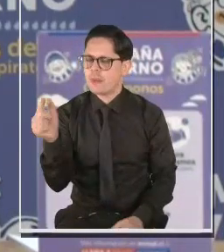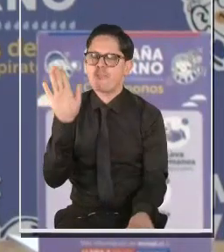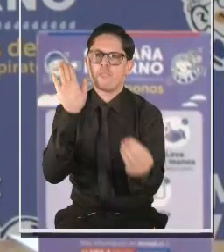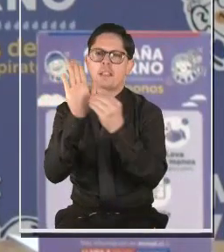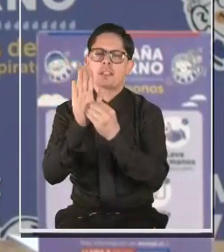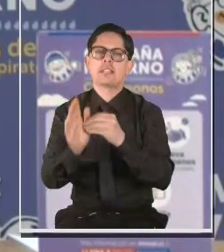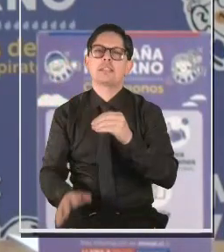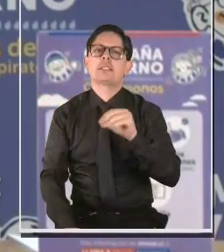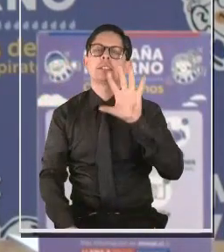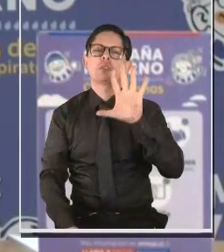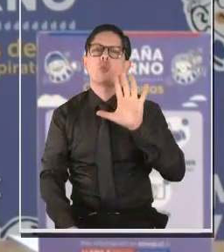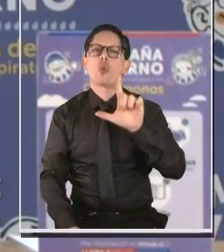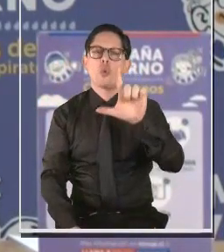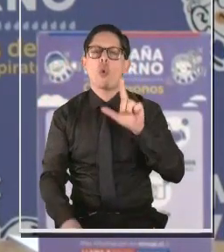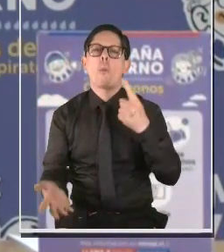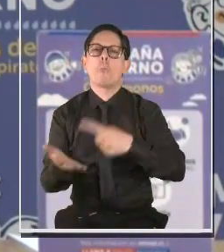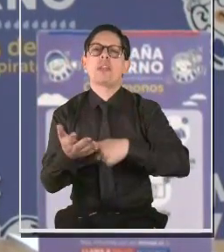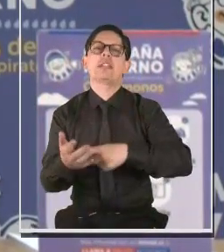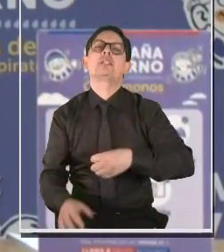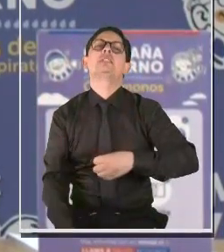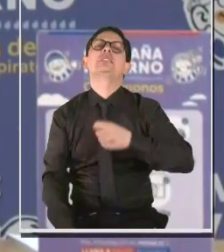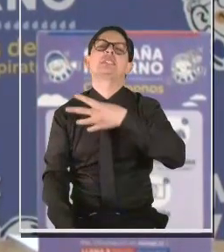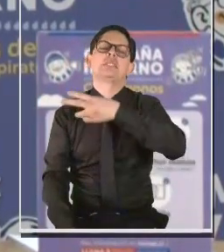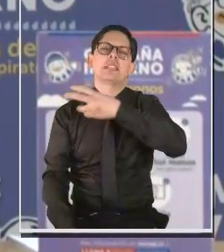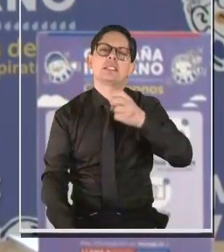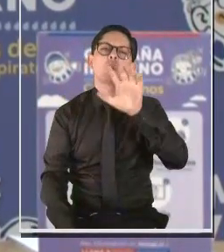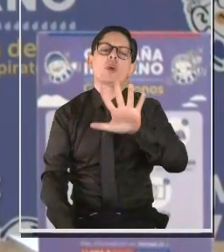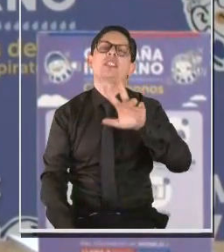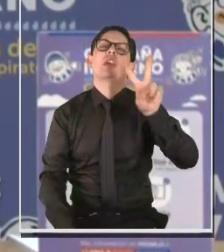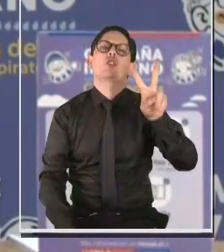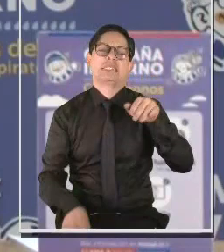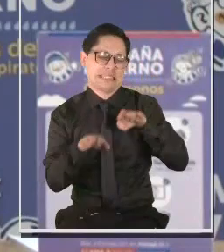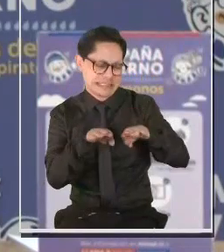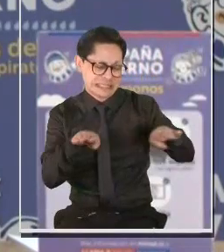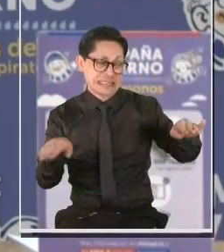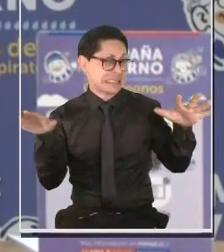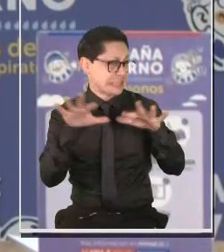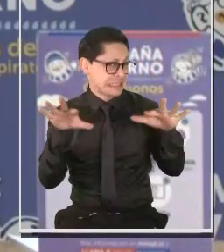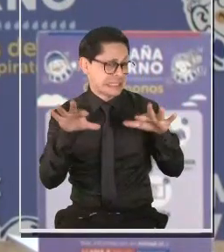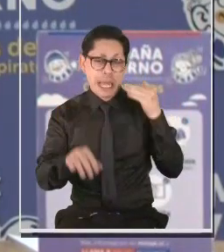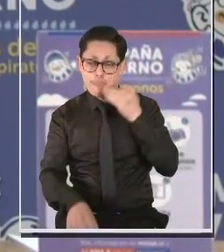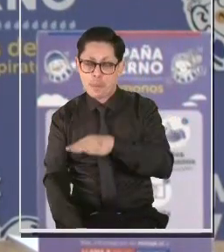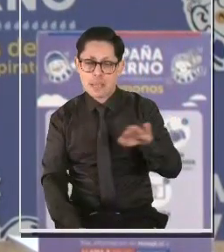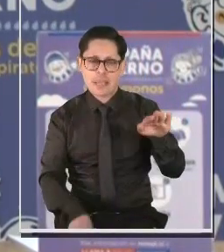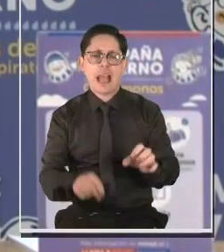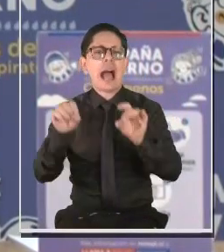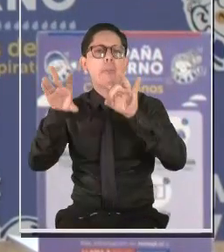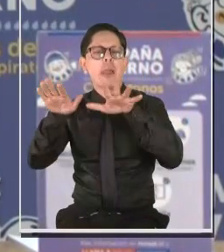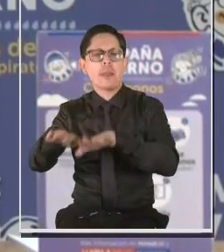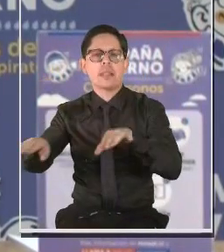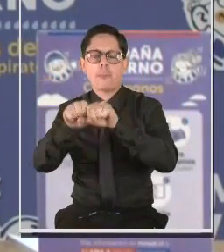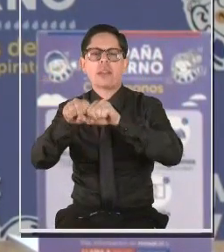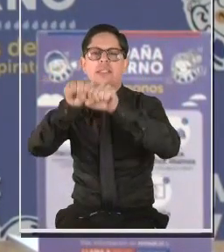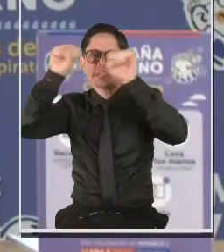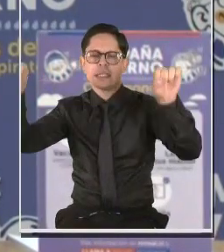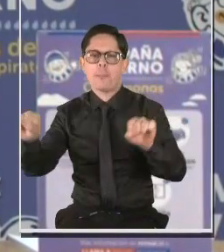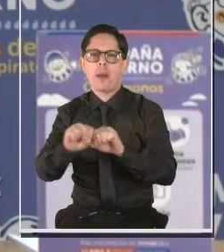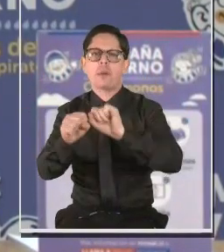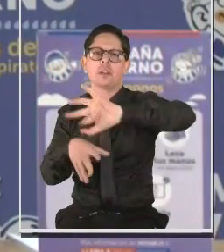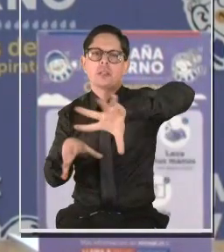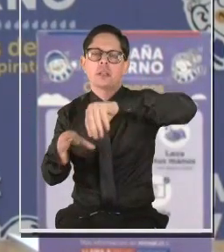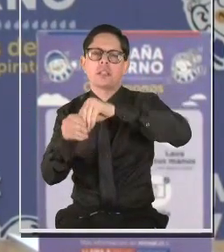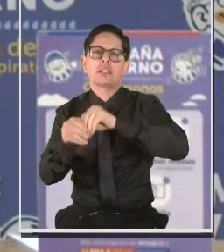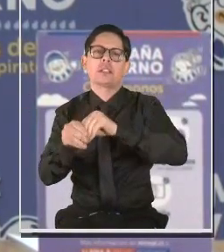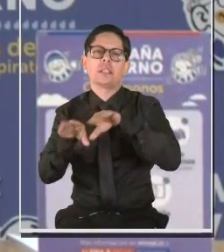fecha cinco de Julio tenemos 1.352 camas críticas pediátricas habilitadas en el sistema integrado de